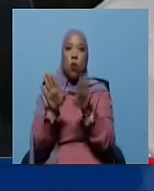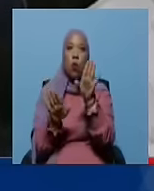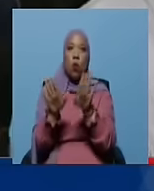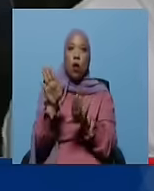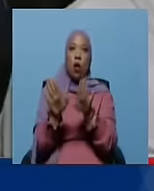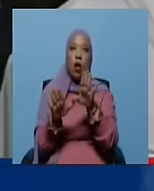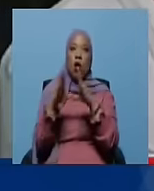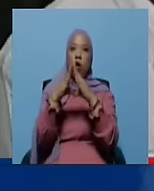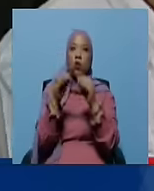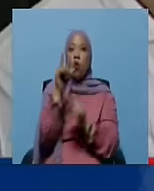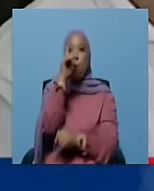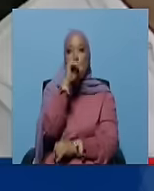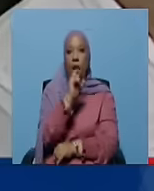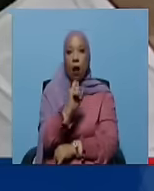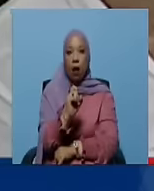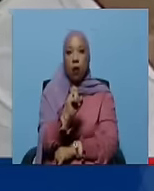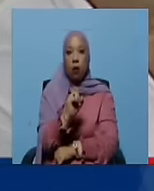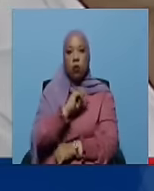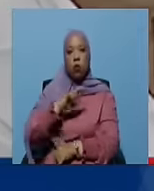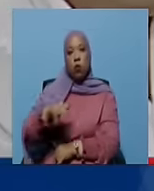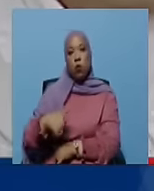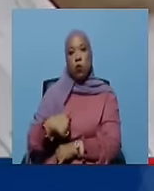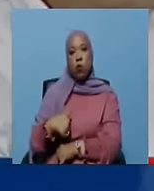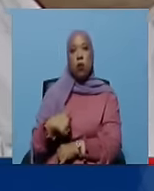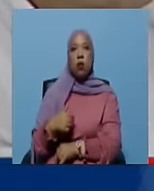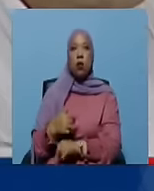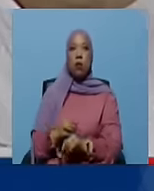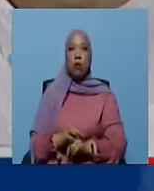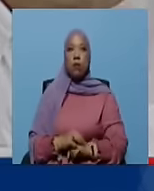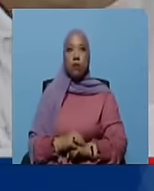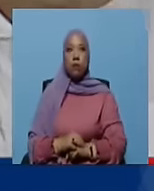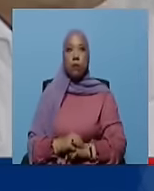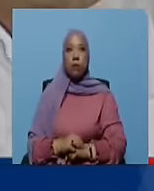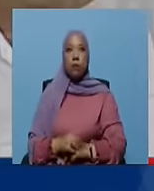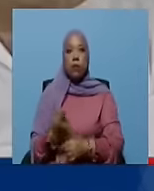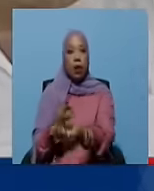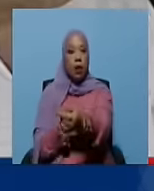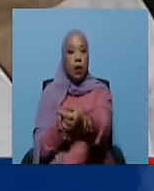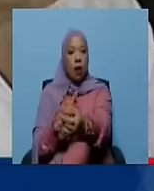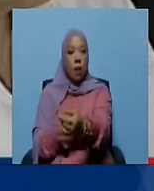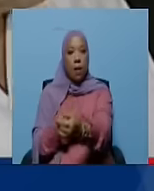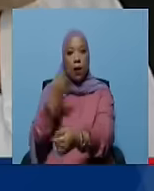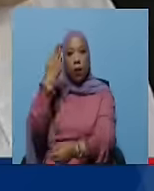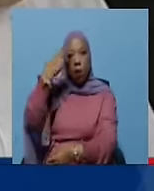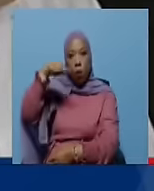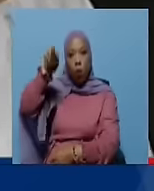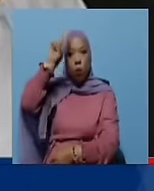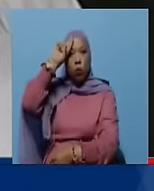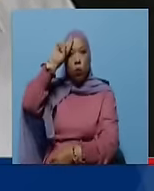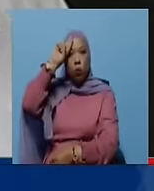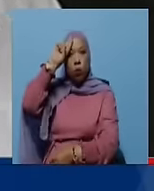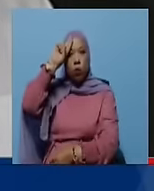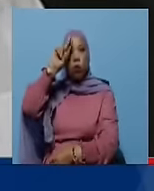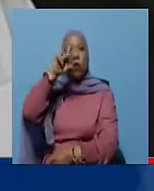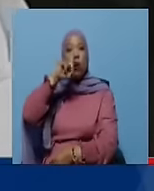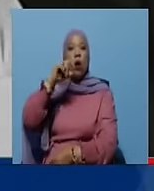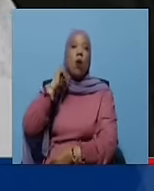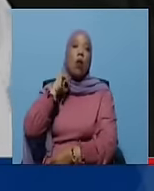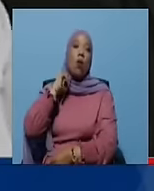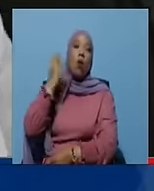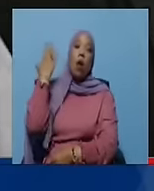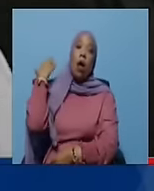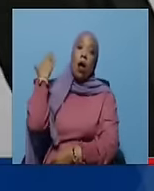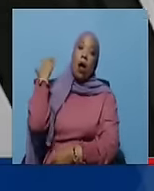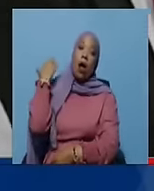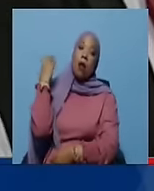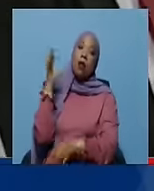año. En nuestro territorio, nuestra hermana Cuba, Fidel con tiempo, en aquella época del